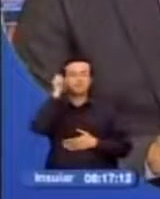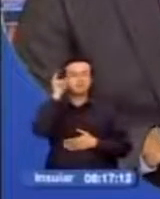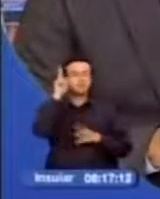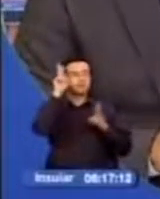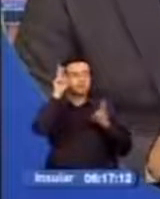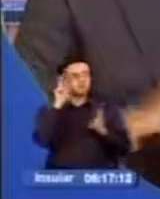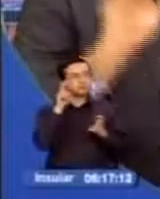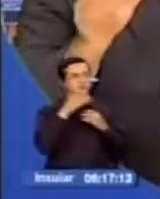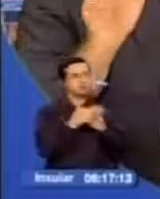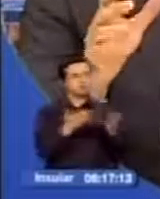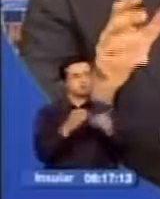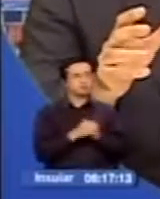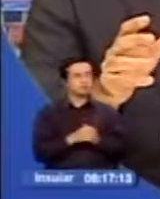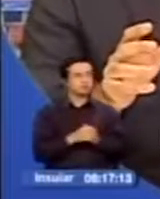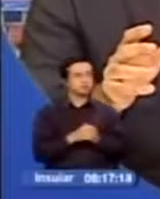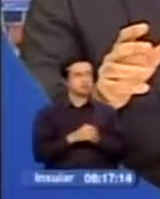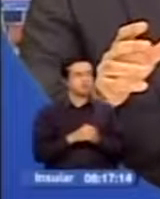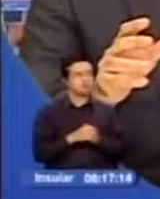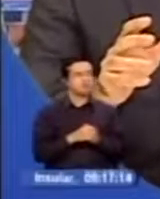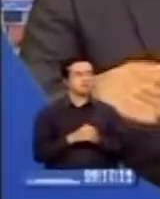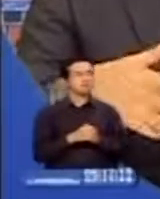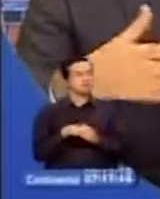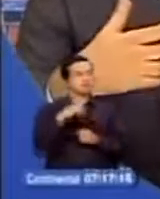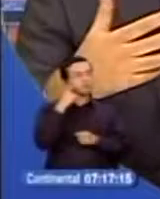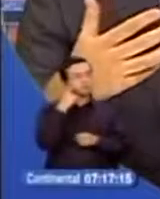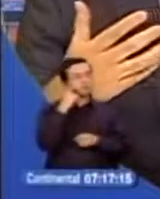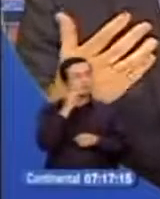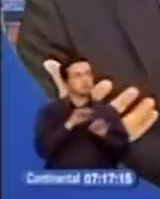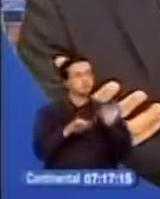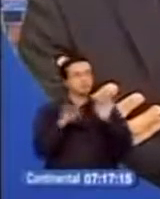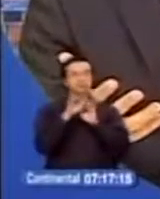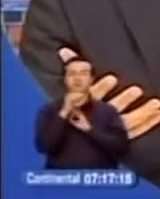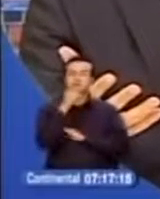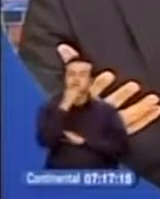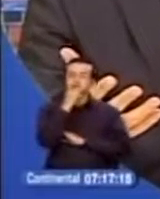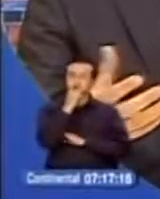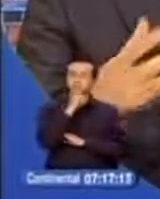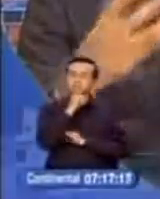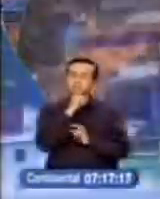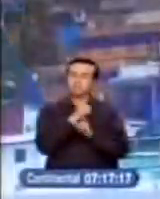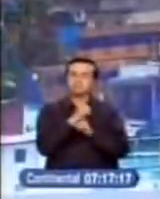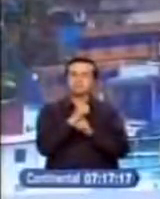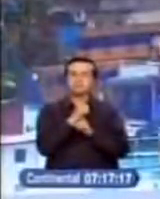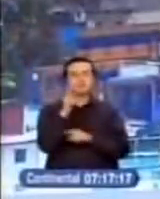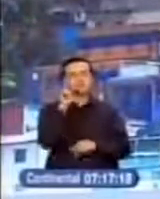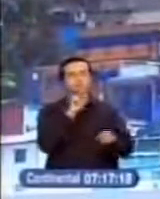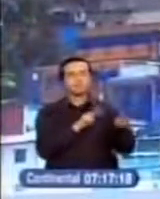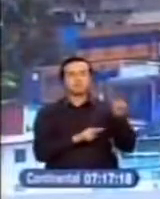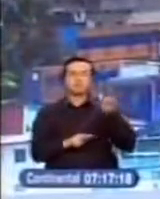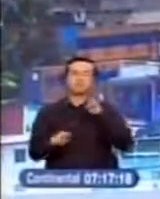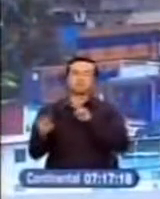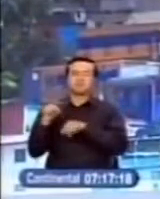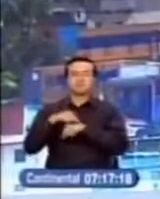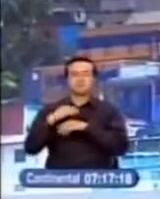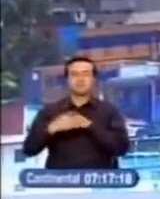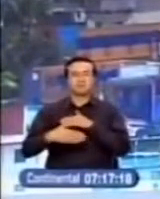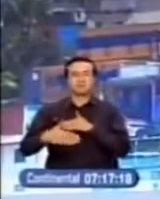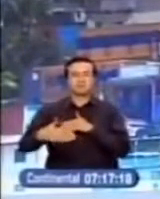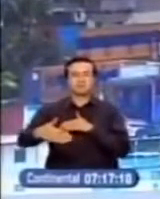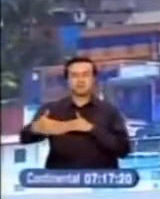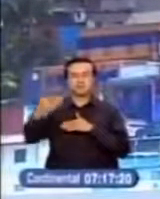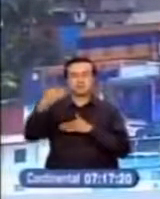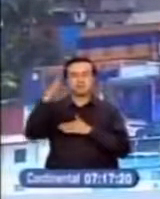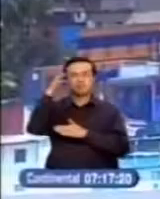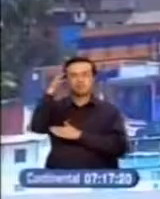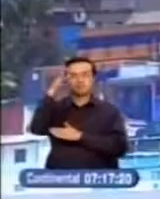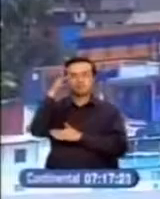a este tema. Y desde el punto de vista del timing, resulta por demás interesante observar en el tiempo que viene esta